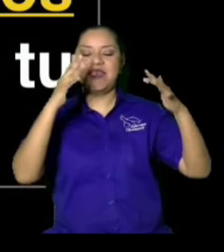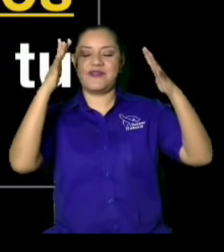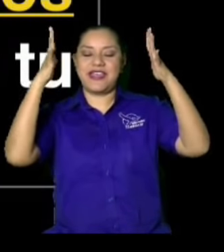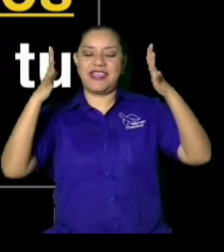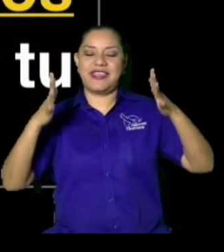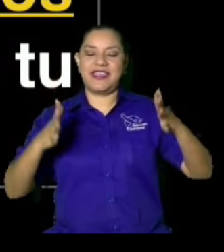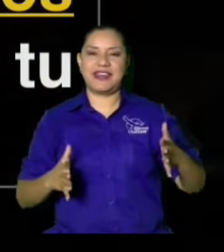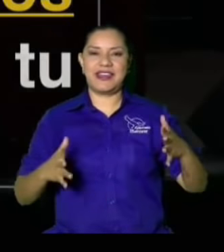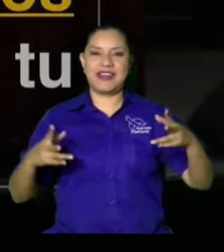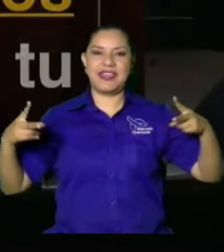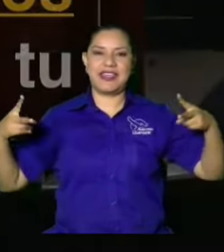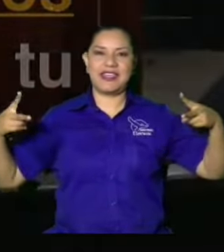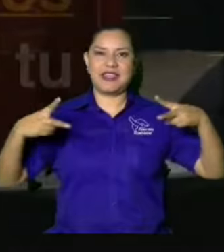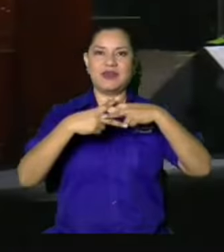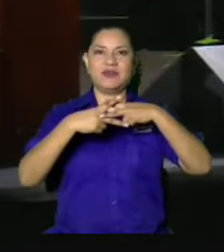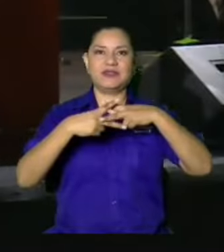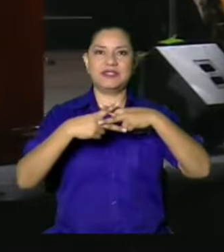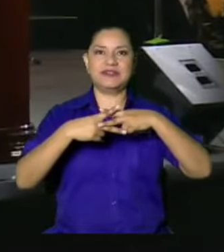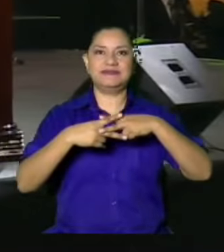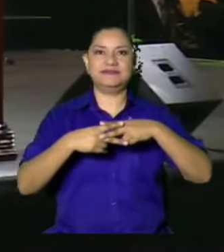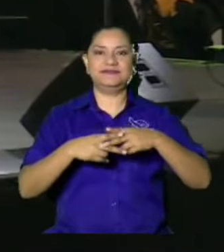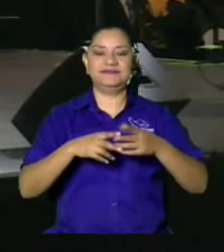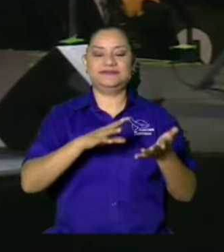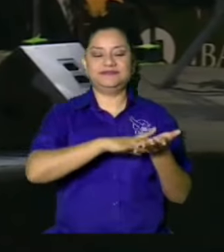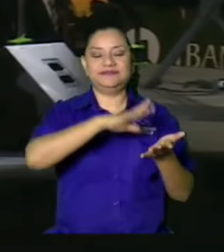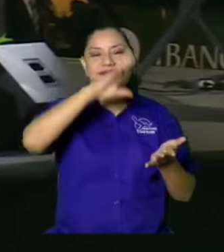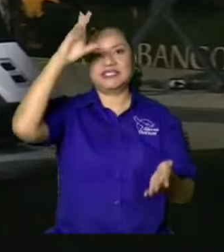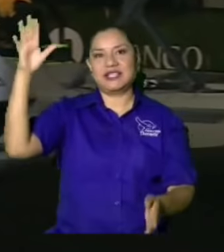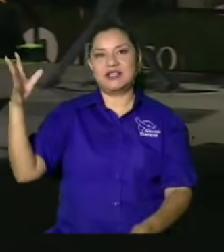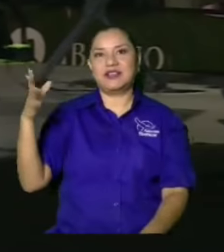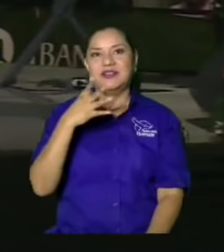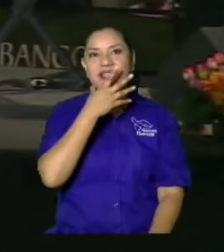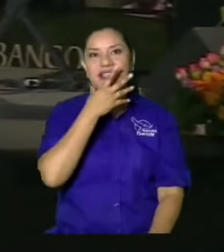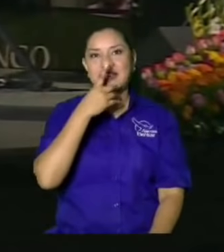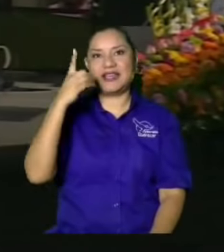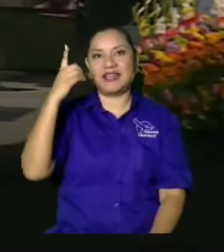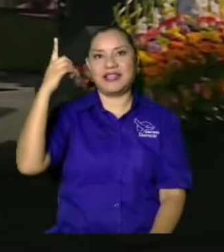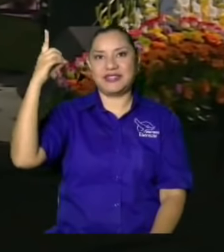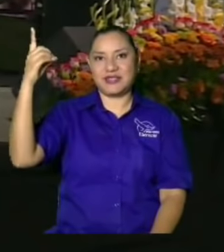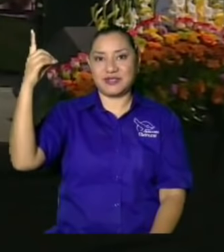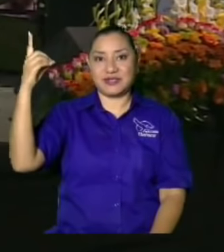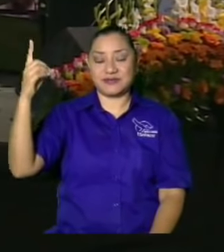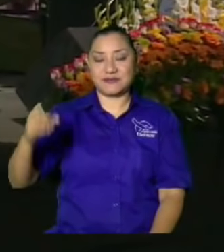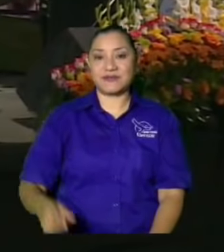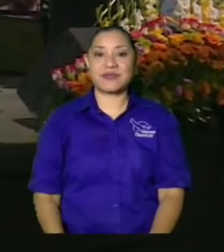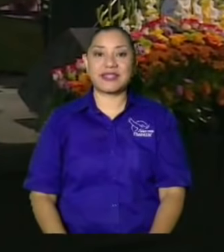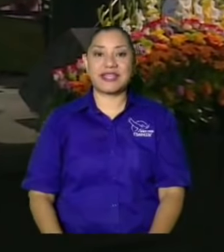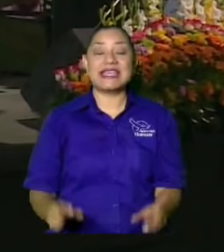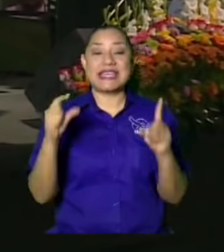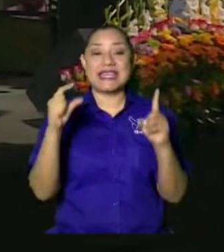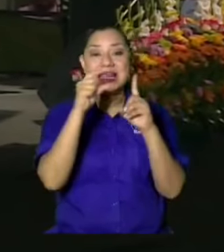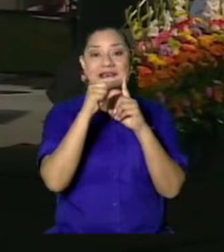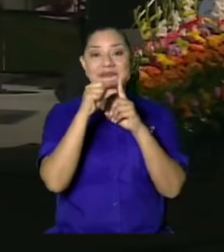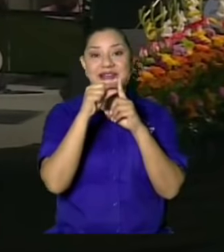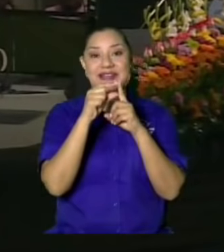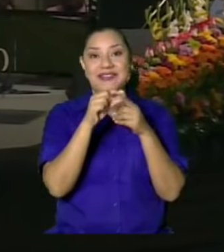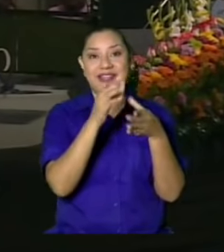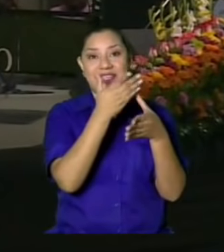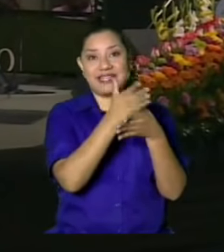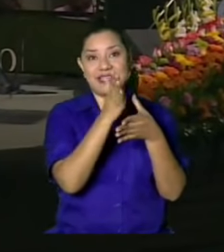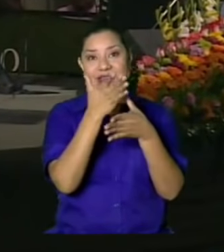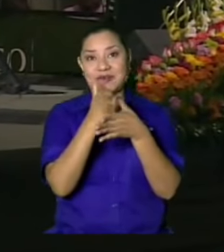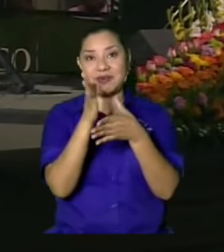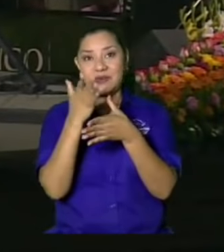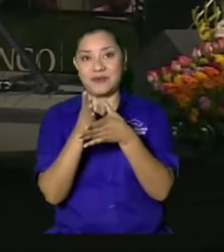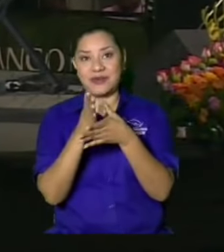viene. ¿Cuánto le da gloria a Dios? Bien, hermano, aquí hay mucho, pero esta palabra hay que ministrarla. Entonces, si me ayudan con